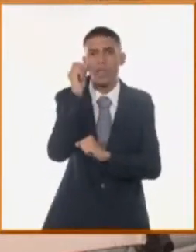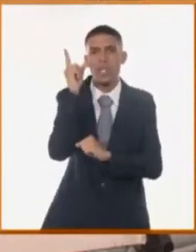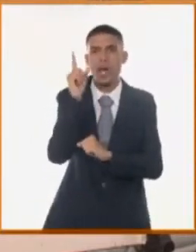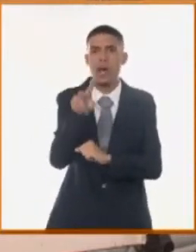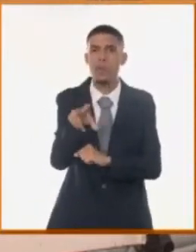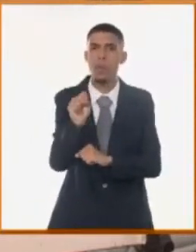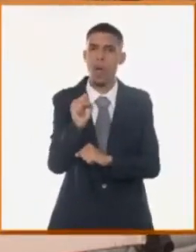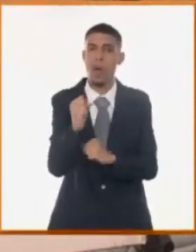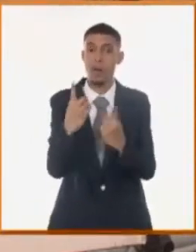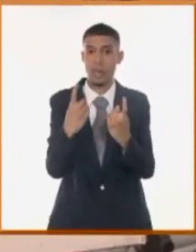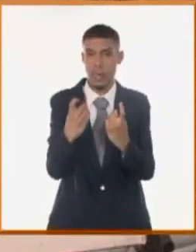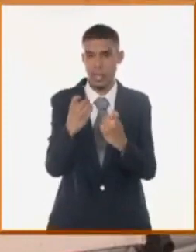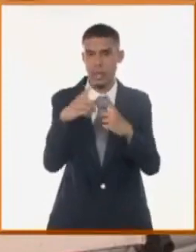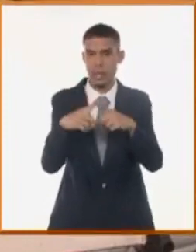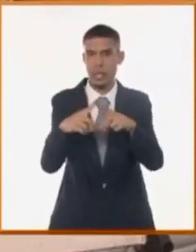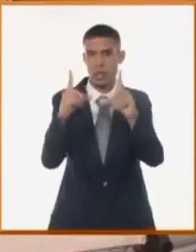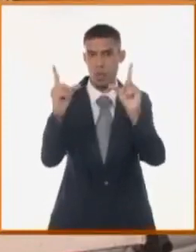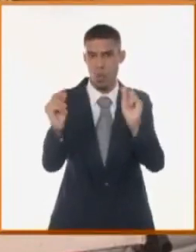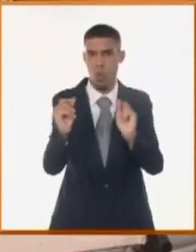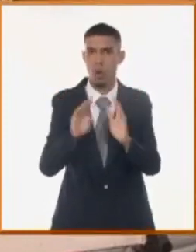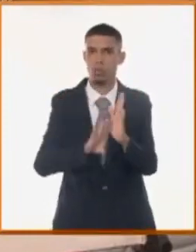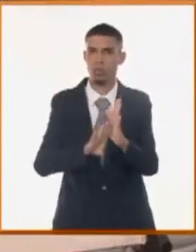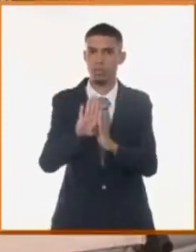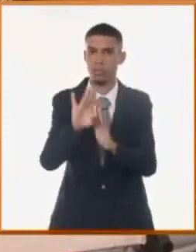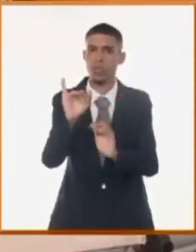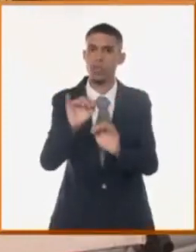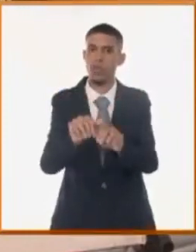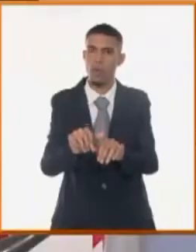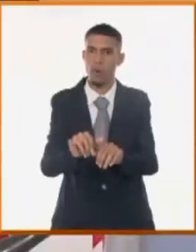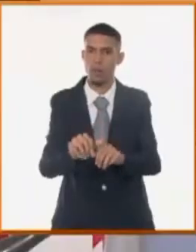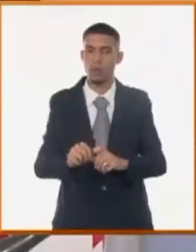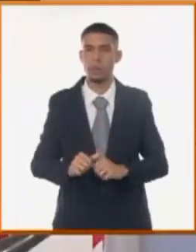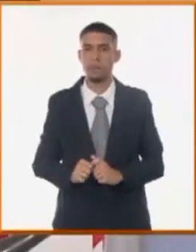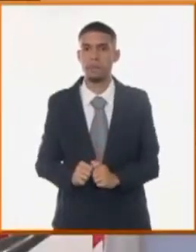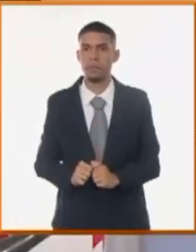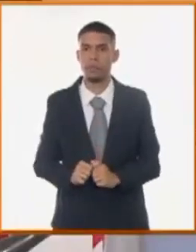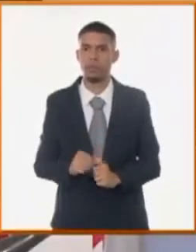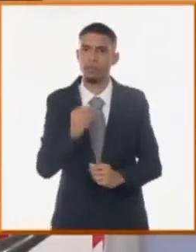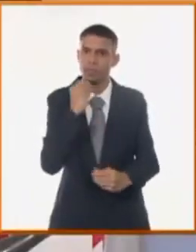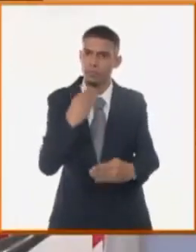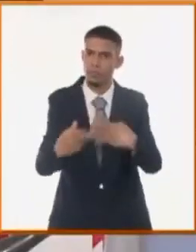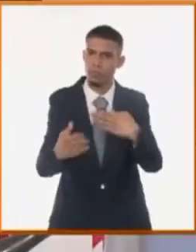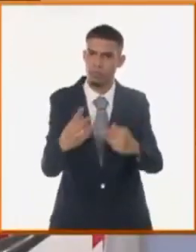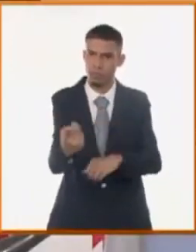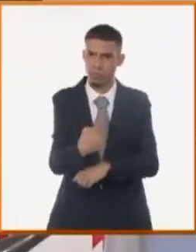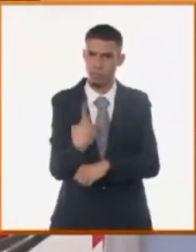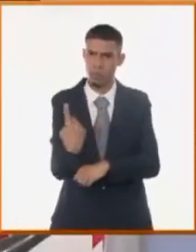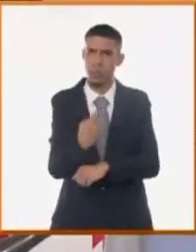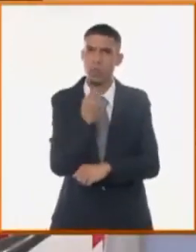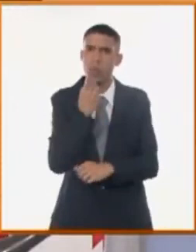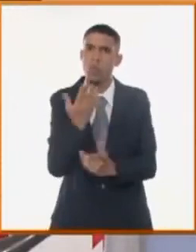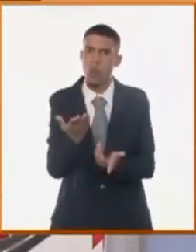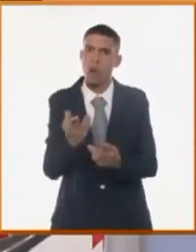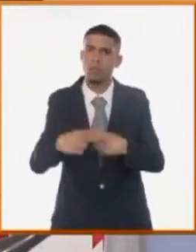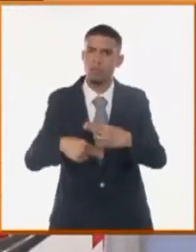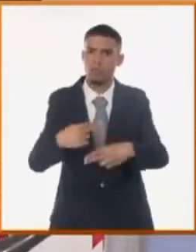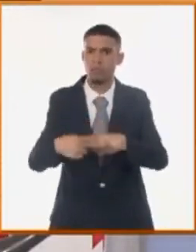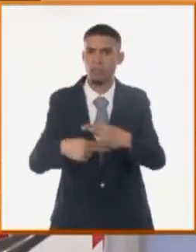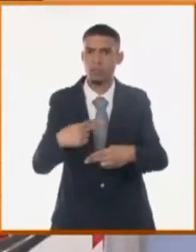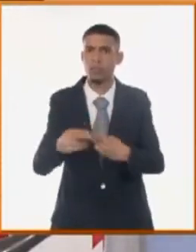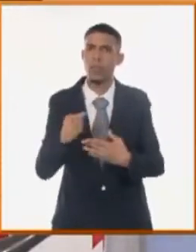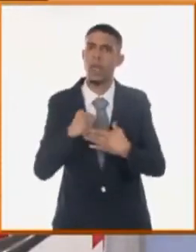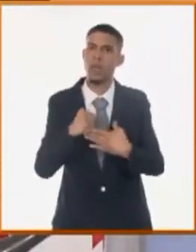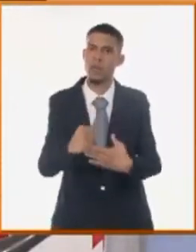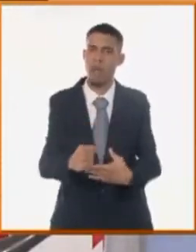el país también para su desarrollo. Que donde quiera que sean identificadas, cualquiera de nosotros puede incluso